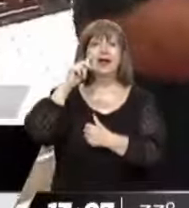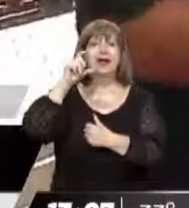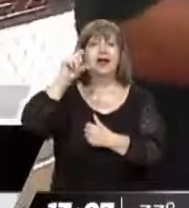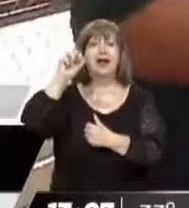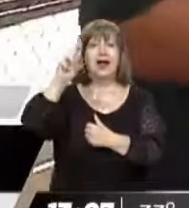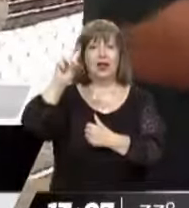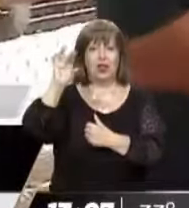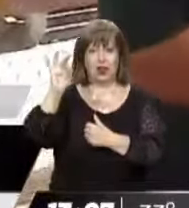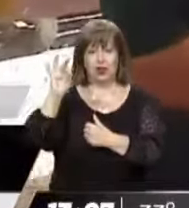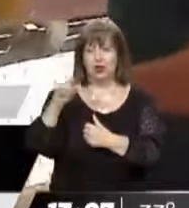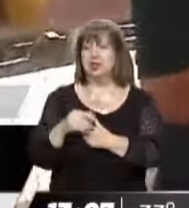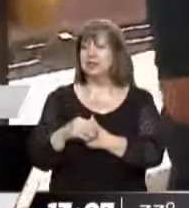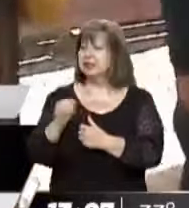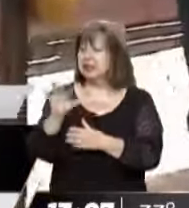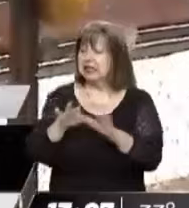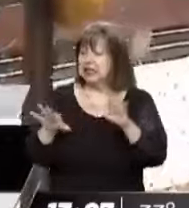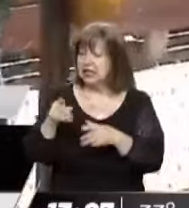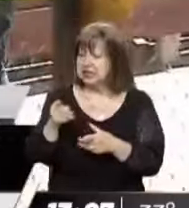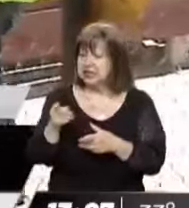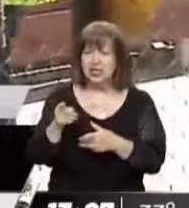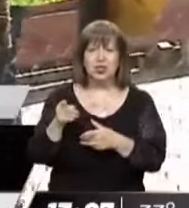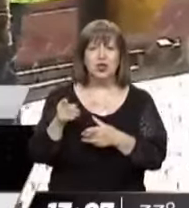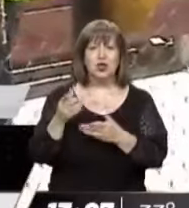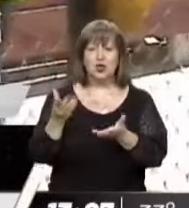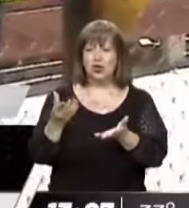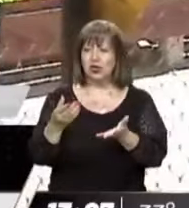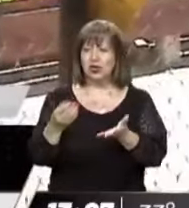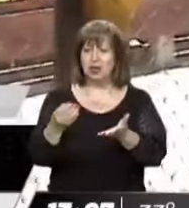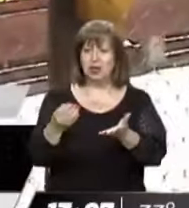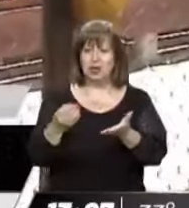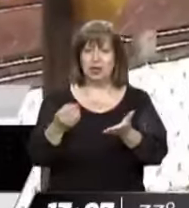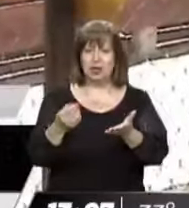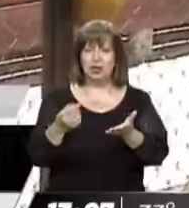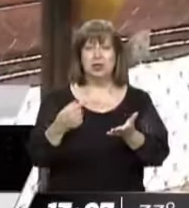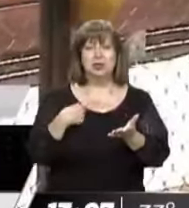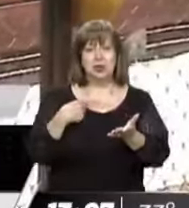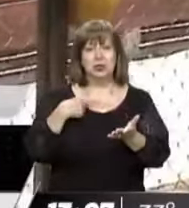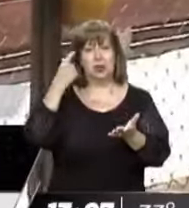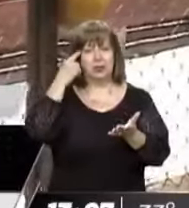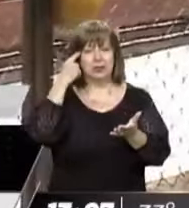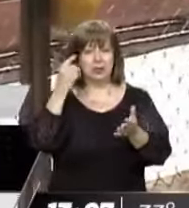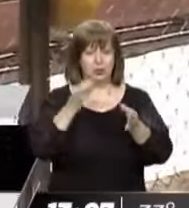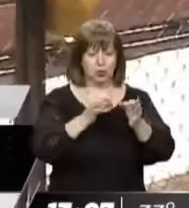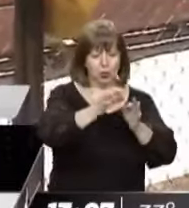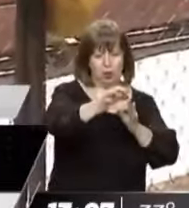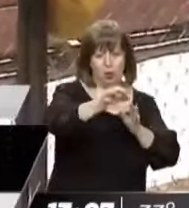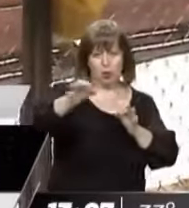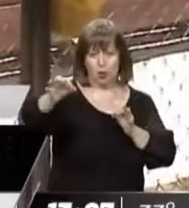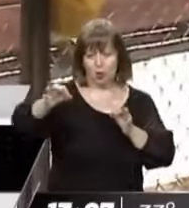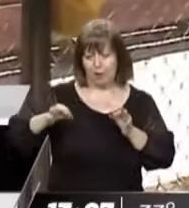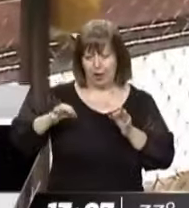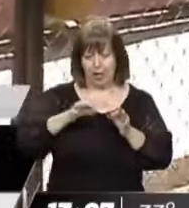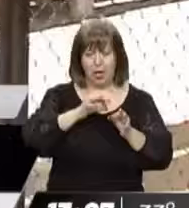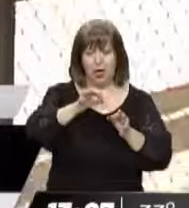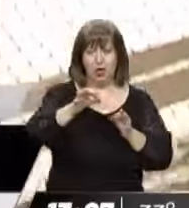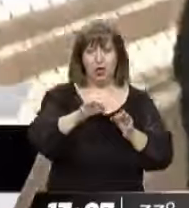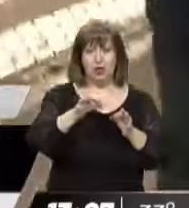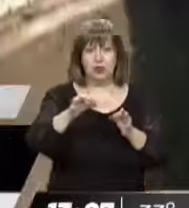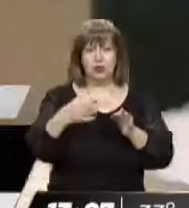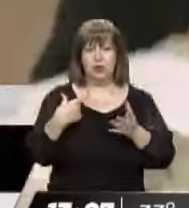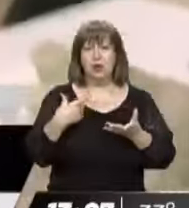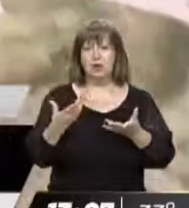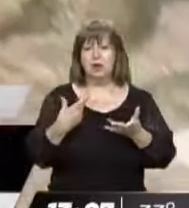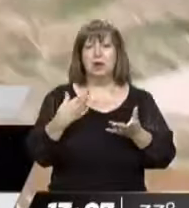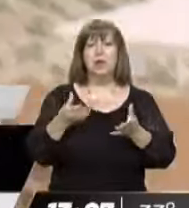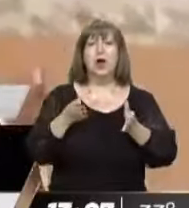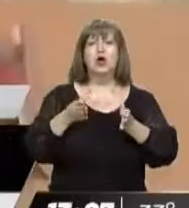veo con un mapa como va calculando, hay que reconstruir todo esto. Así es, hay que reconstruir todo eso y tenemos que habilitar las rutas,